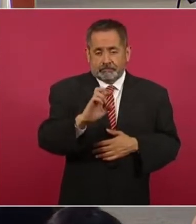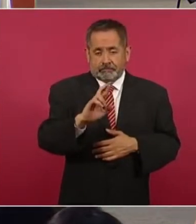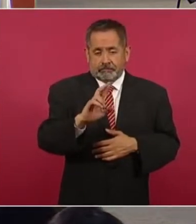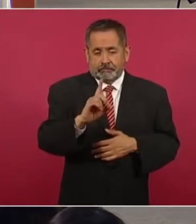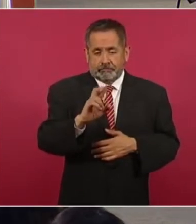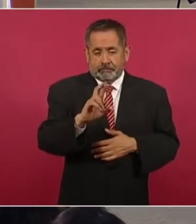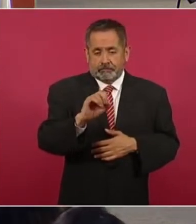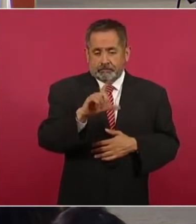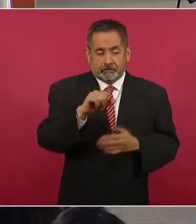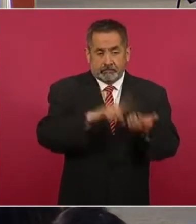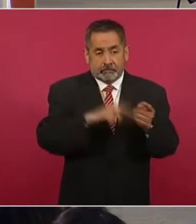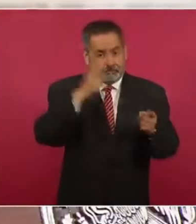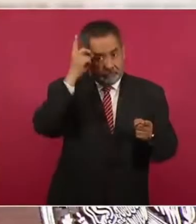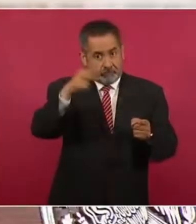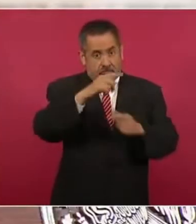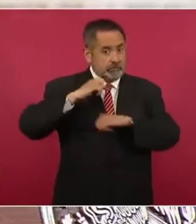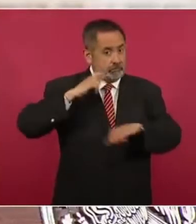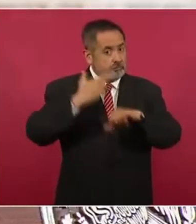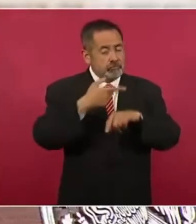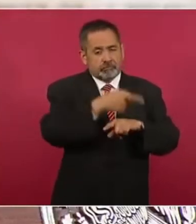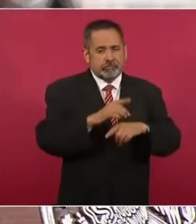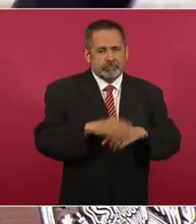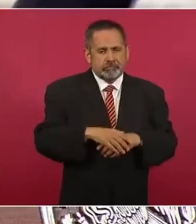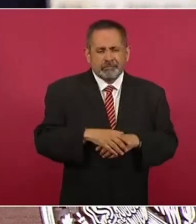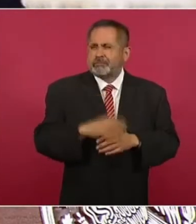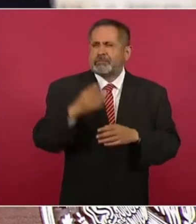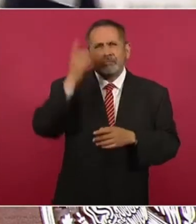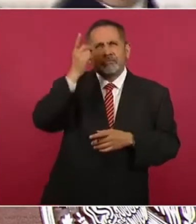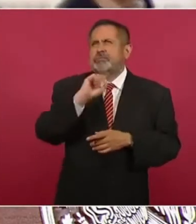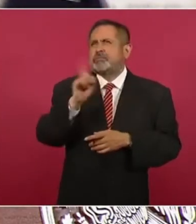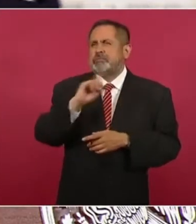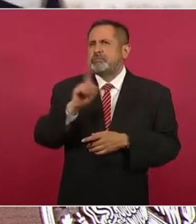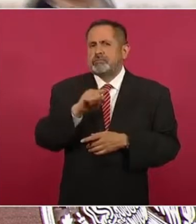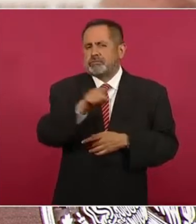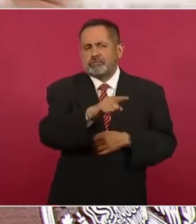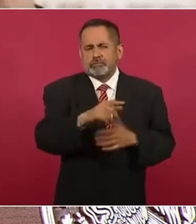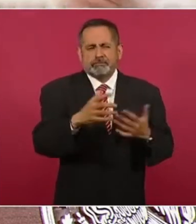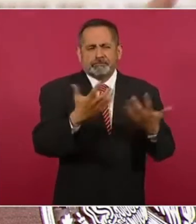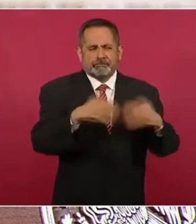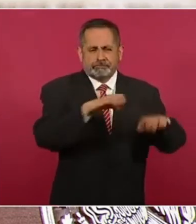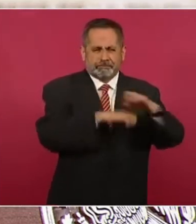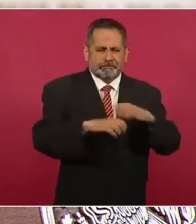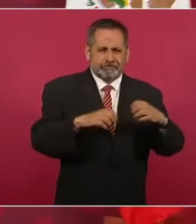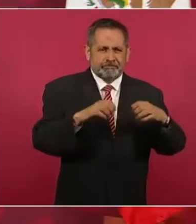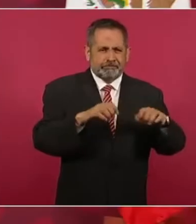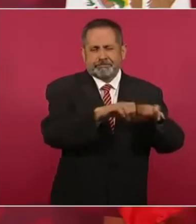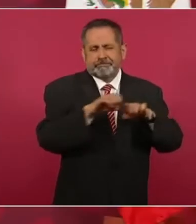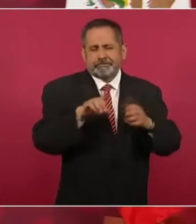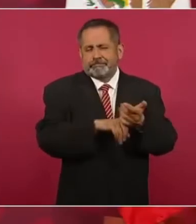gerente de Iberdrola, no dueño porque esas empresas son hasta